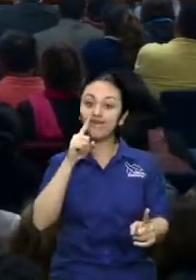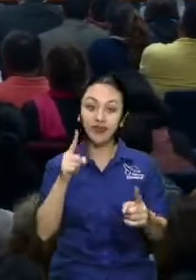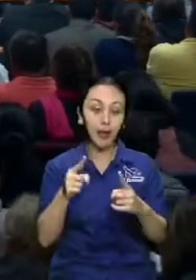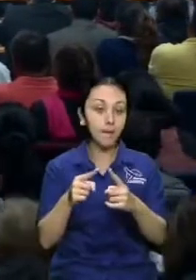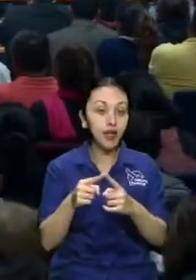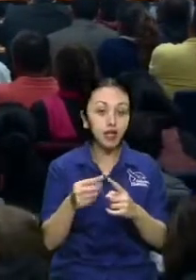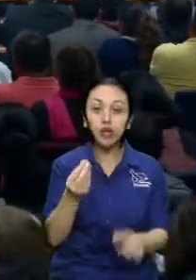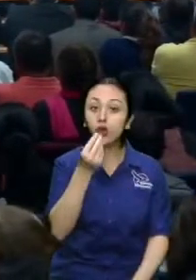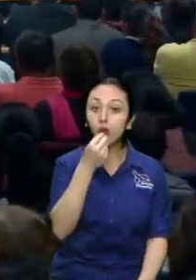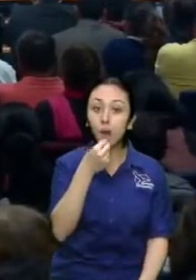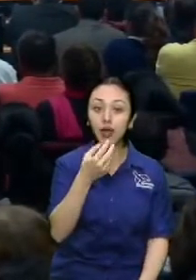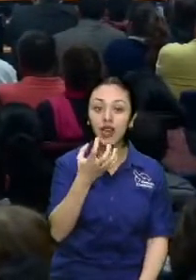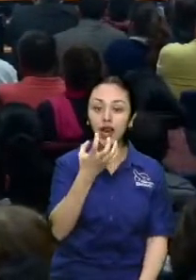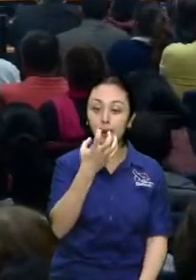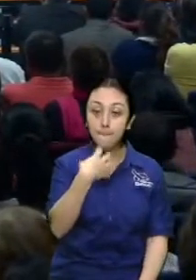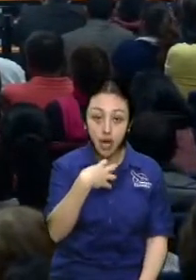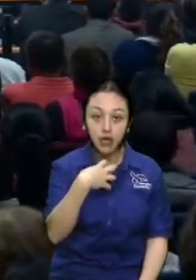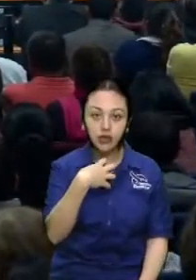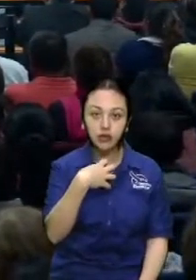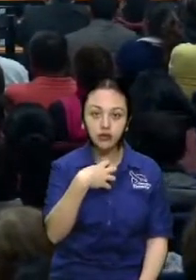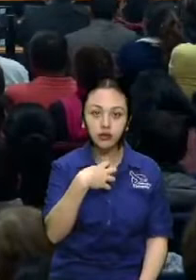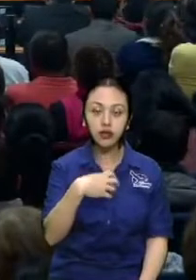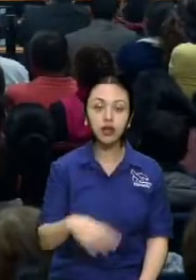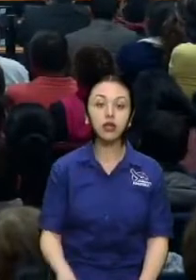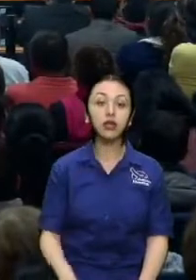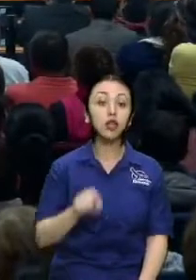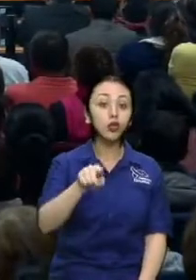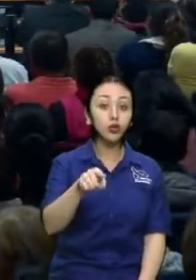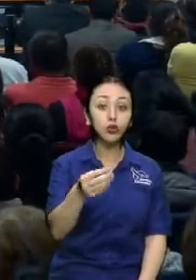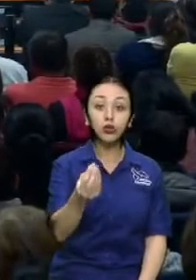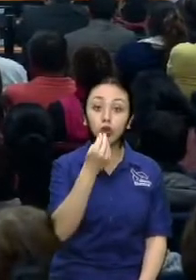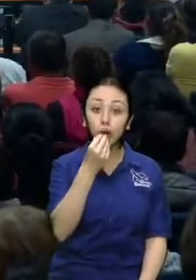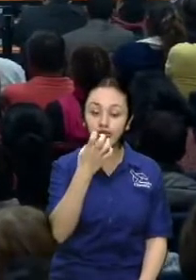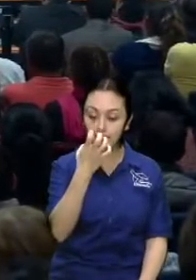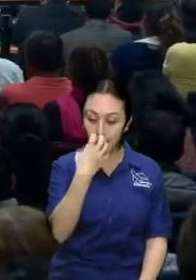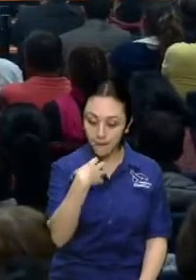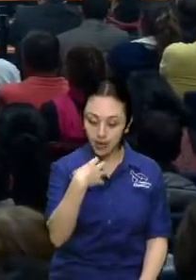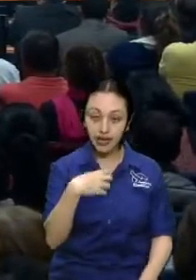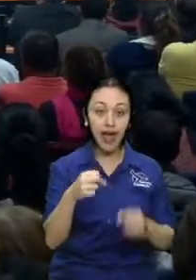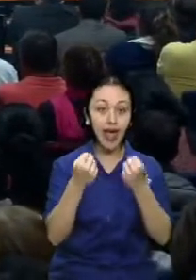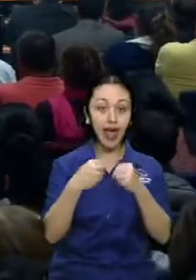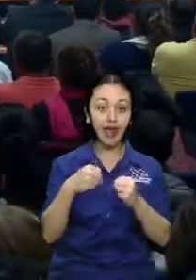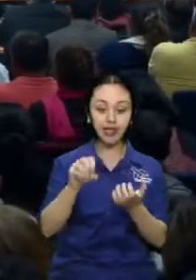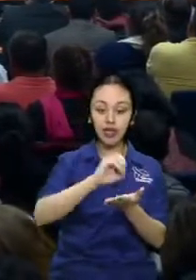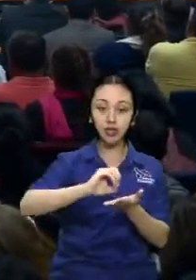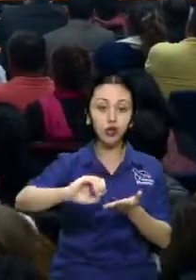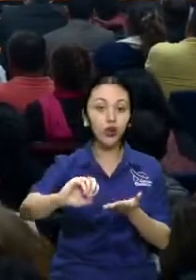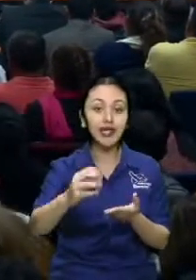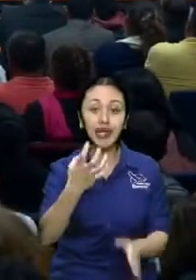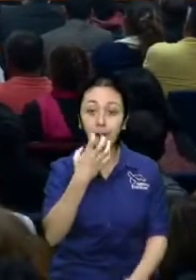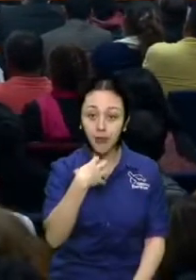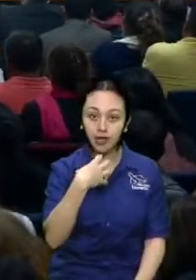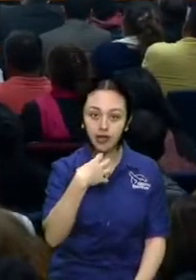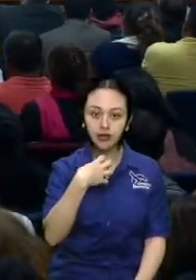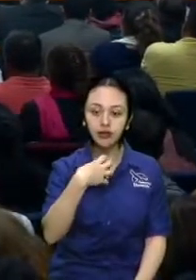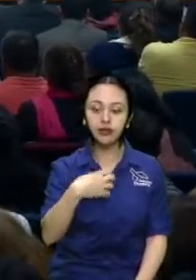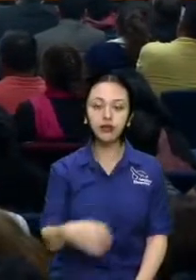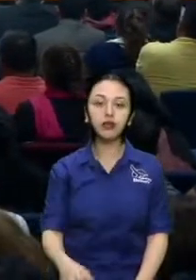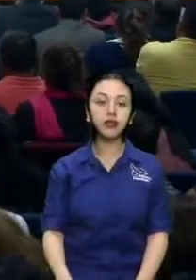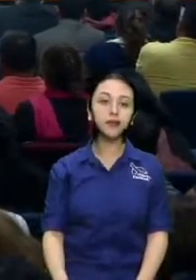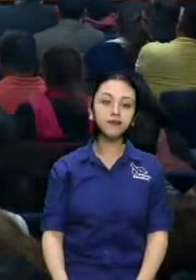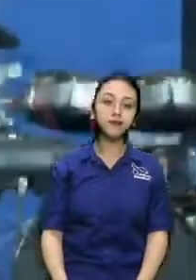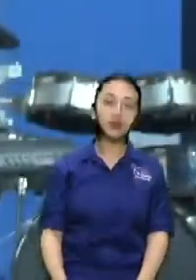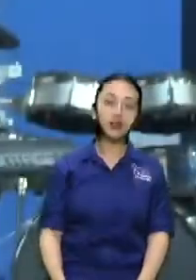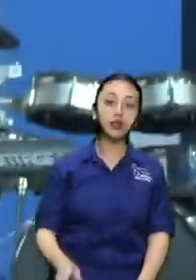día domingo. Si comes el pan, vas a hacer las hazañas del pan. Hebreos 13:21, si te